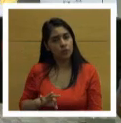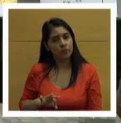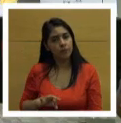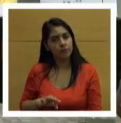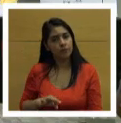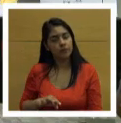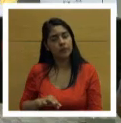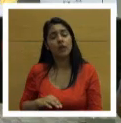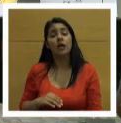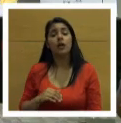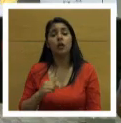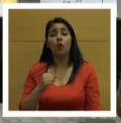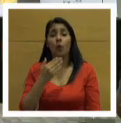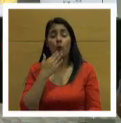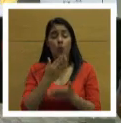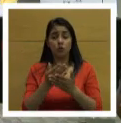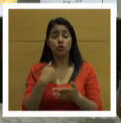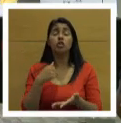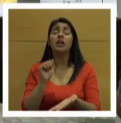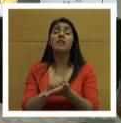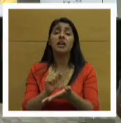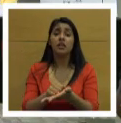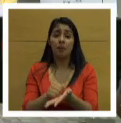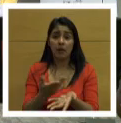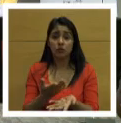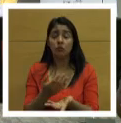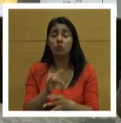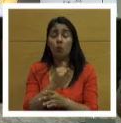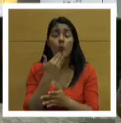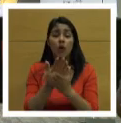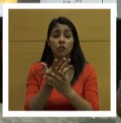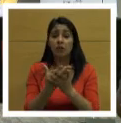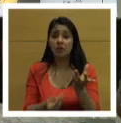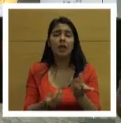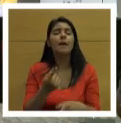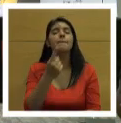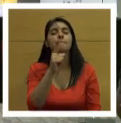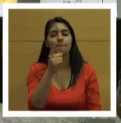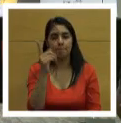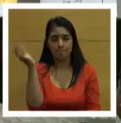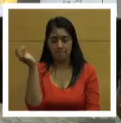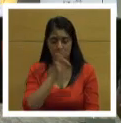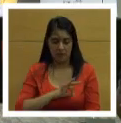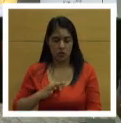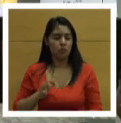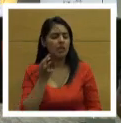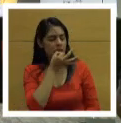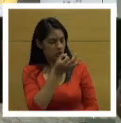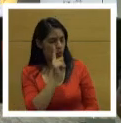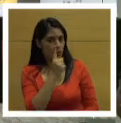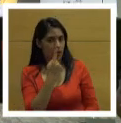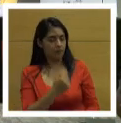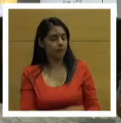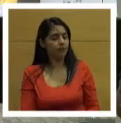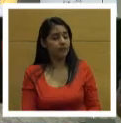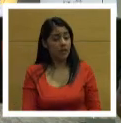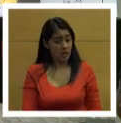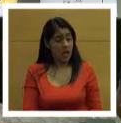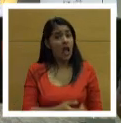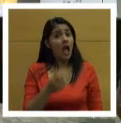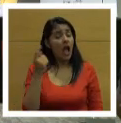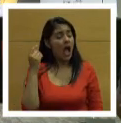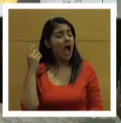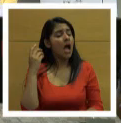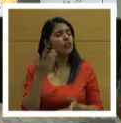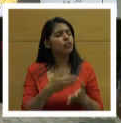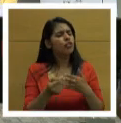alegar ahí y cuando estaba terminando el alegato me pregunta, le puedo hacer una sola pregunta, ¿el agresor está dónde? ¿Está acá en Chile o está